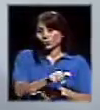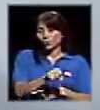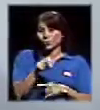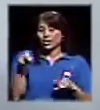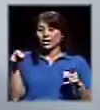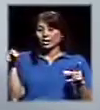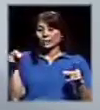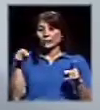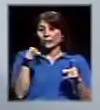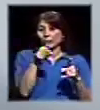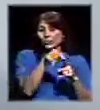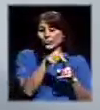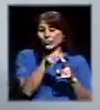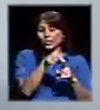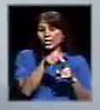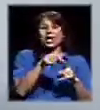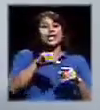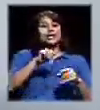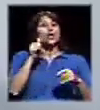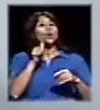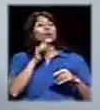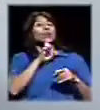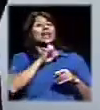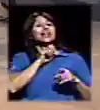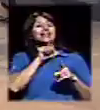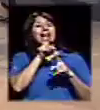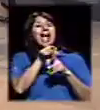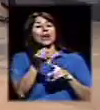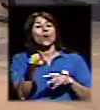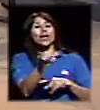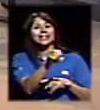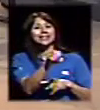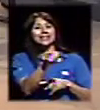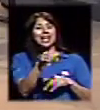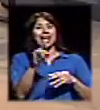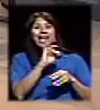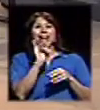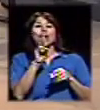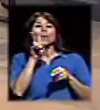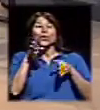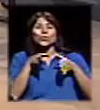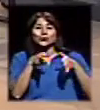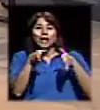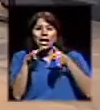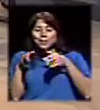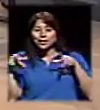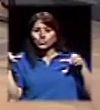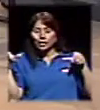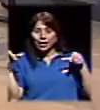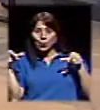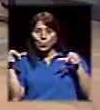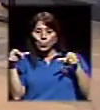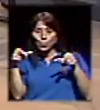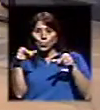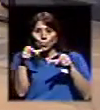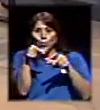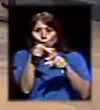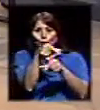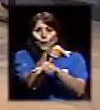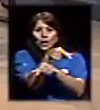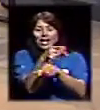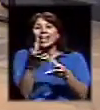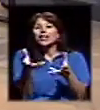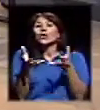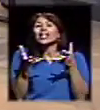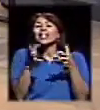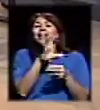indicar, hacia el oeste, era hacia buscar eso que Costa Rica ha buscado tanto, que es la apertura hacia el resto del